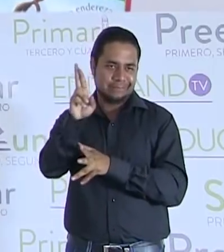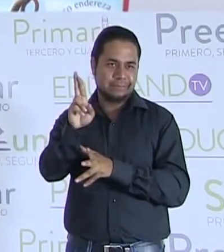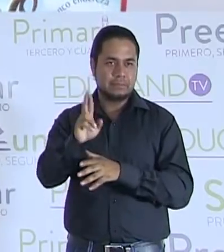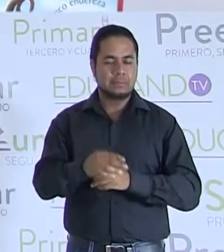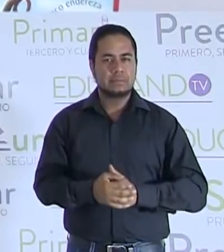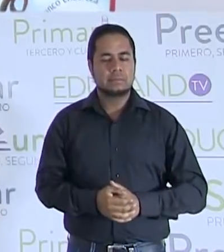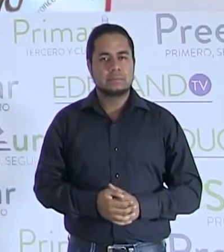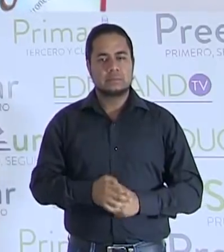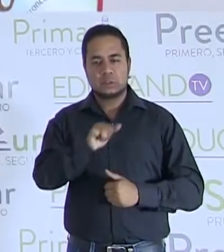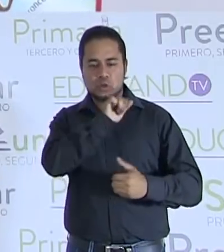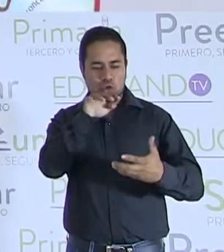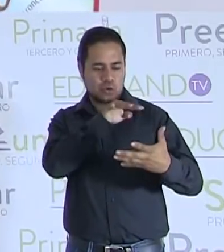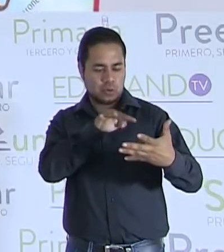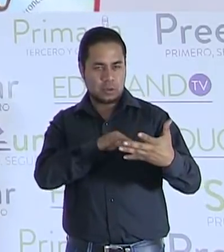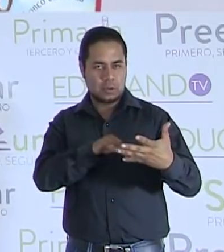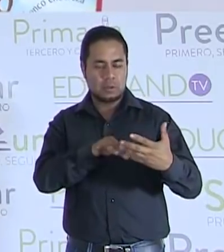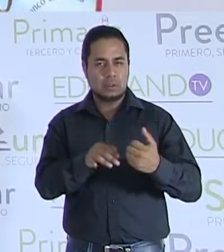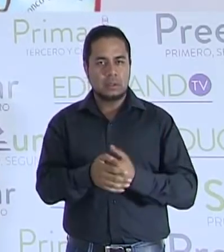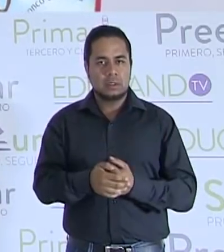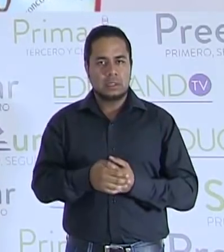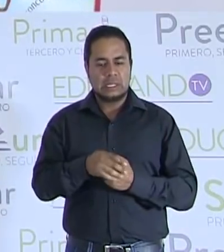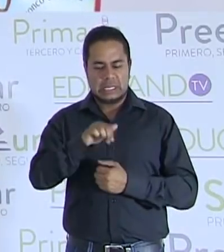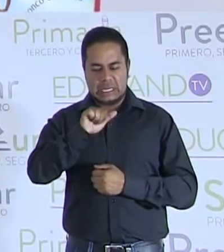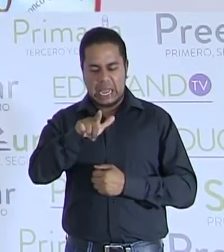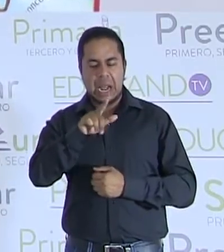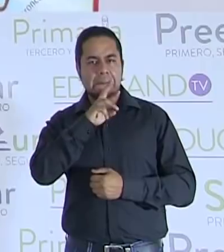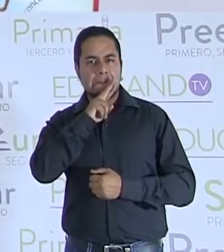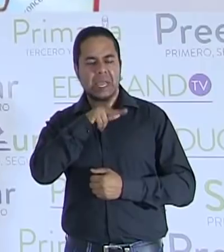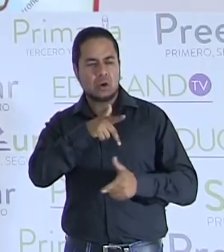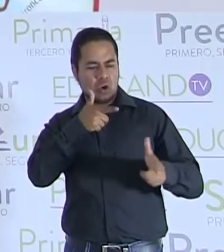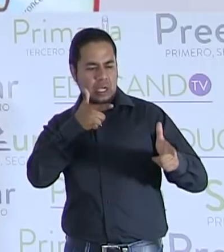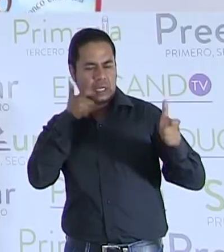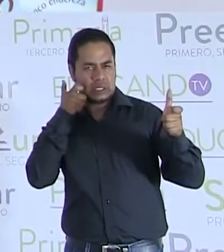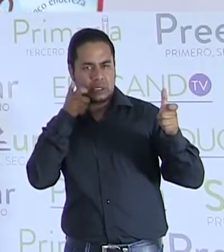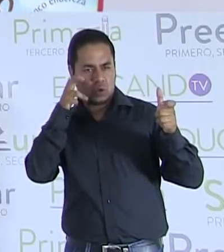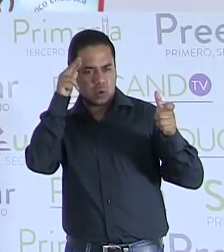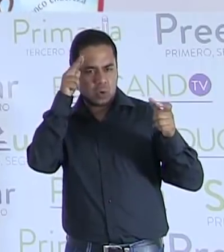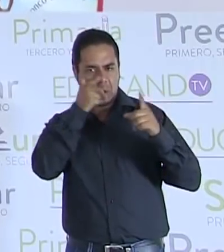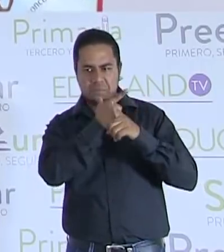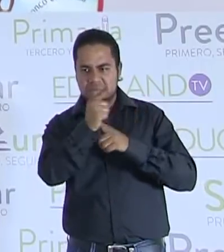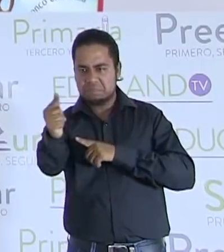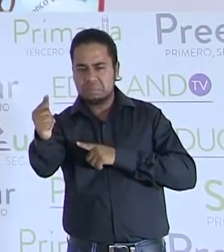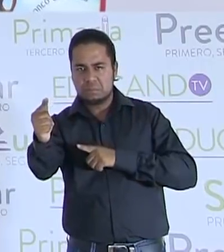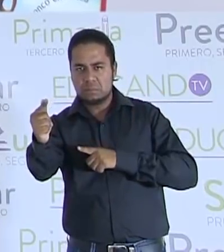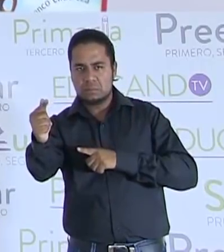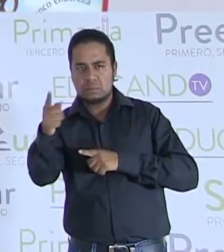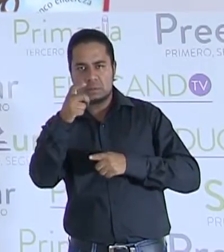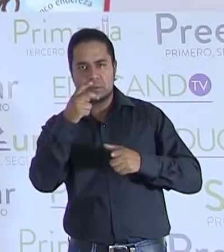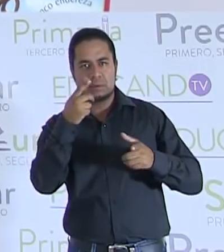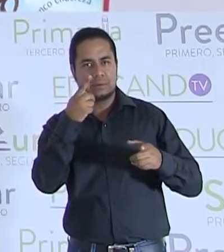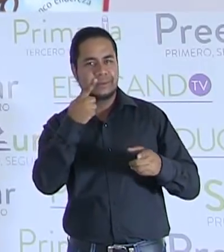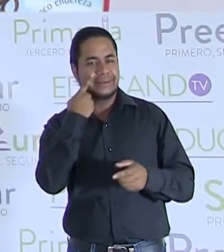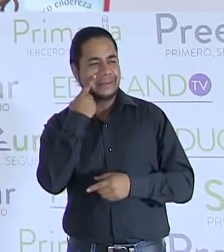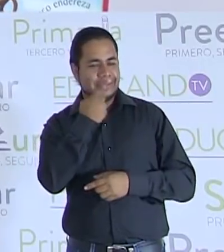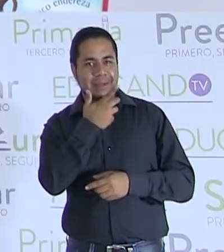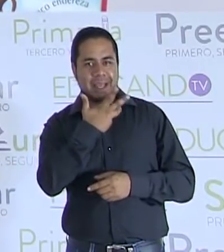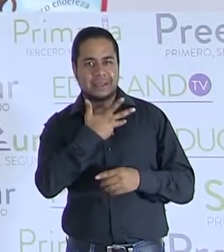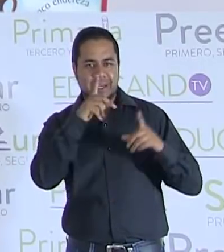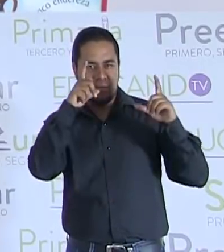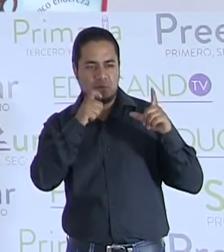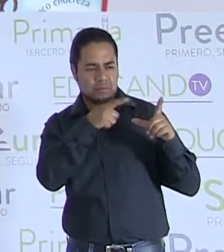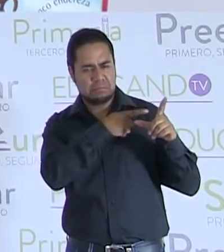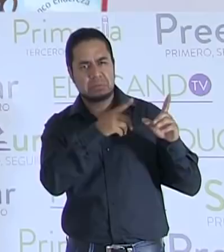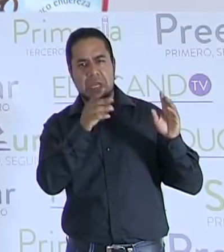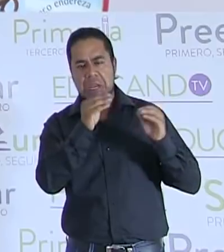aquí, al mejor cazador se le va la liebre. Y vemos la ilustración. Está